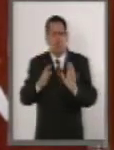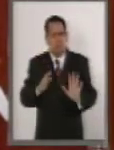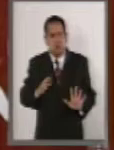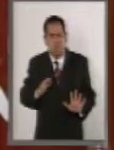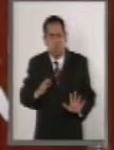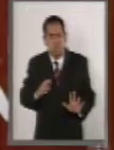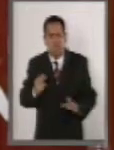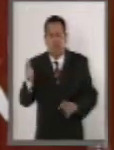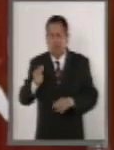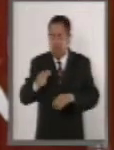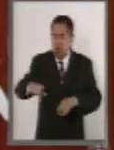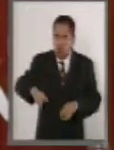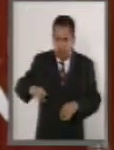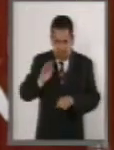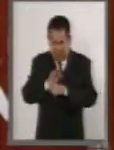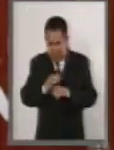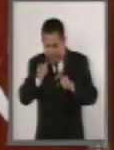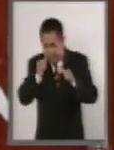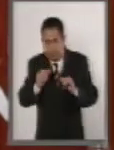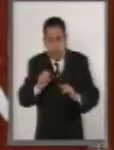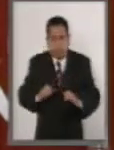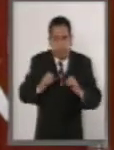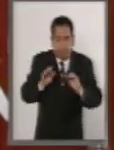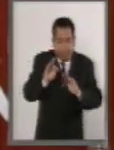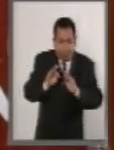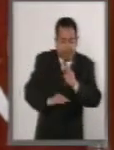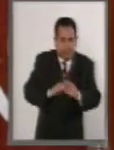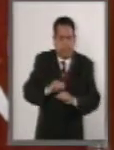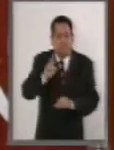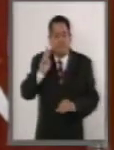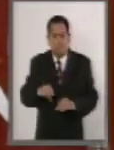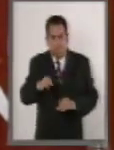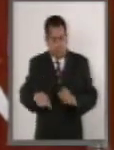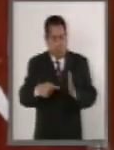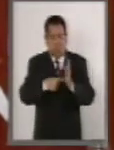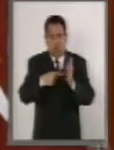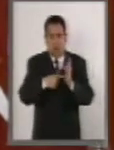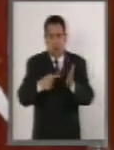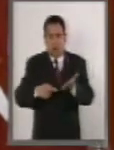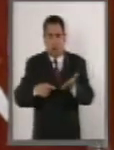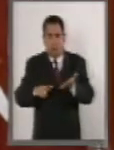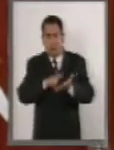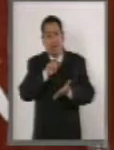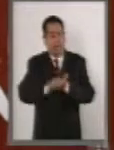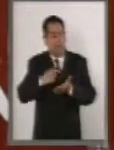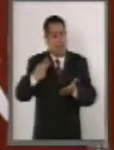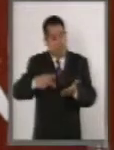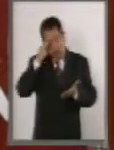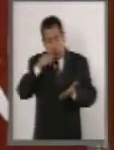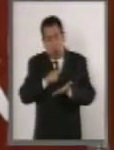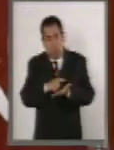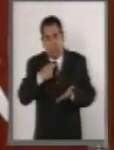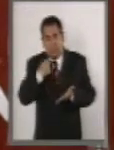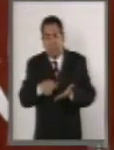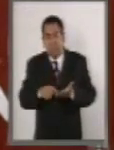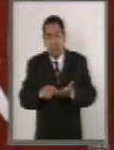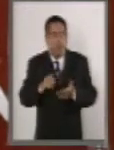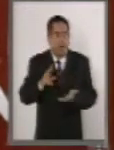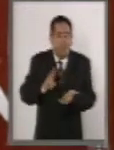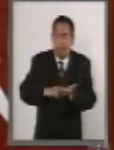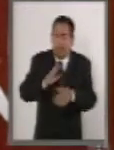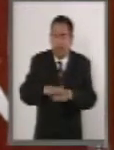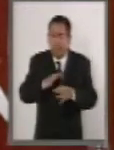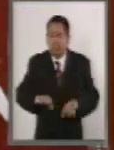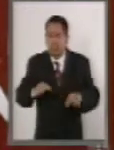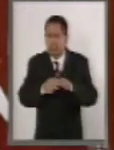requieren de un gobierno que realmente vele por lo que dice incluso la legislación mexicana, por el interés superior de